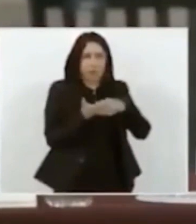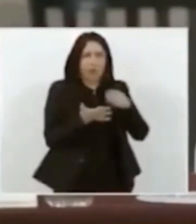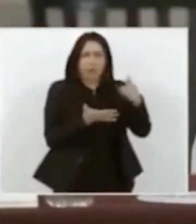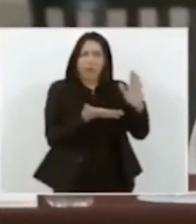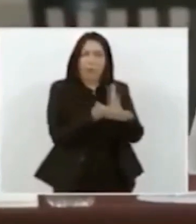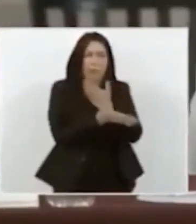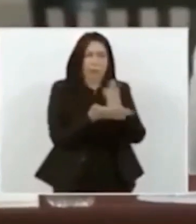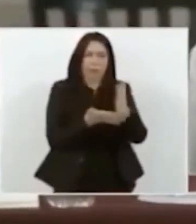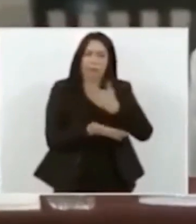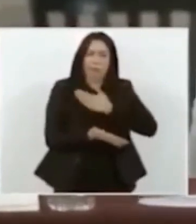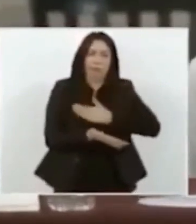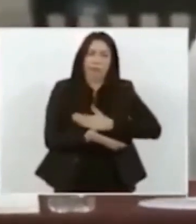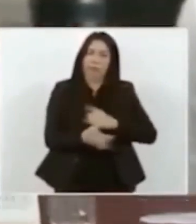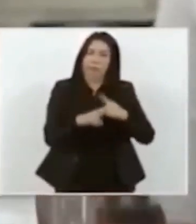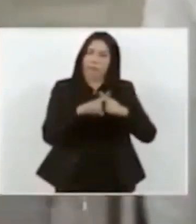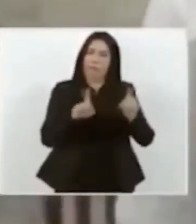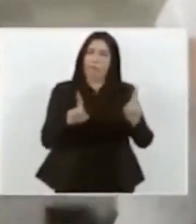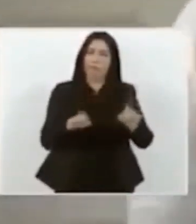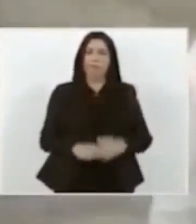justicia.